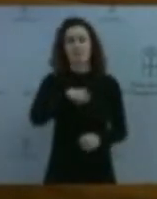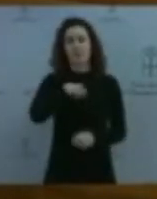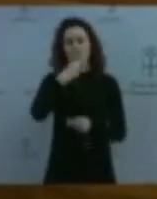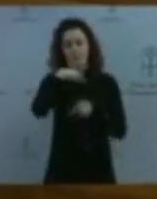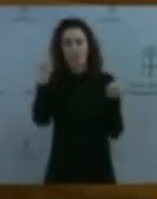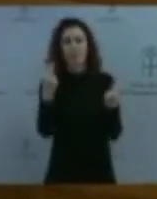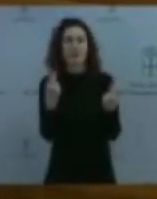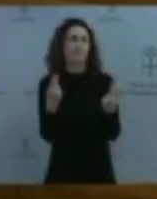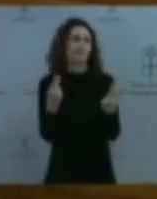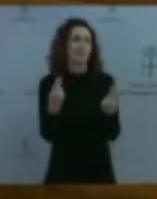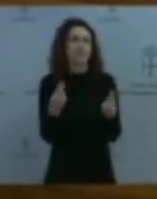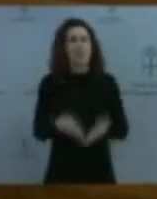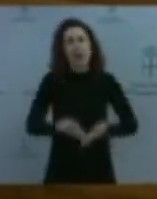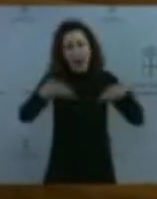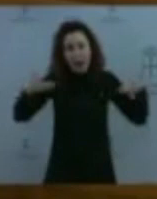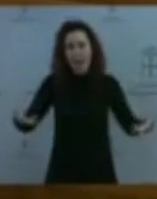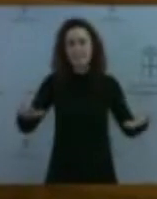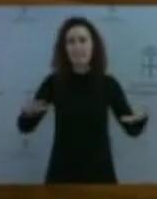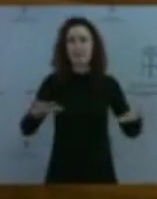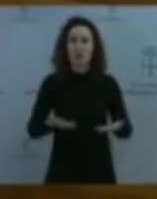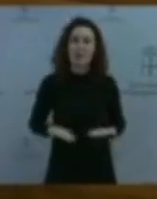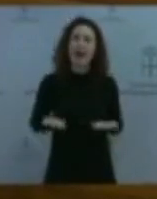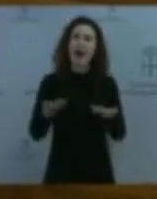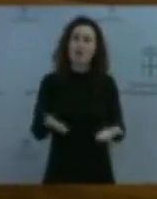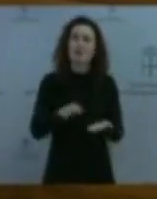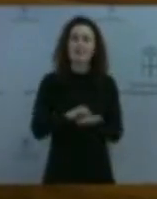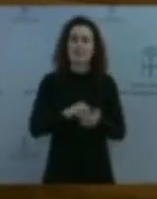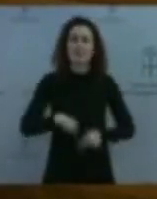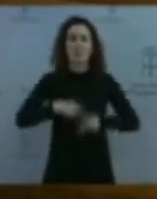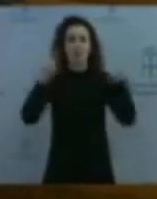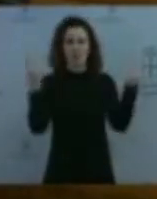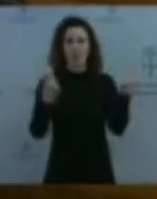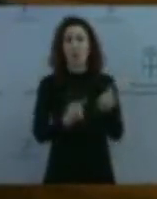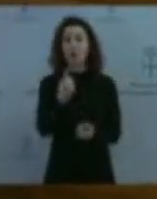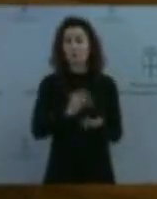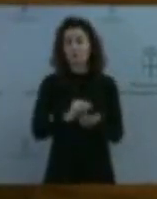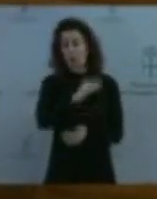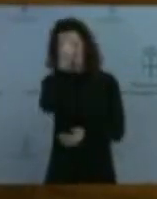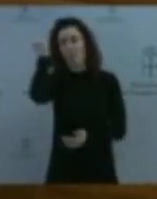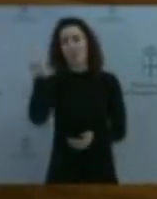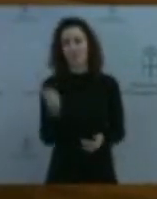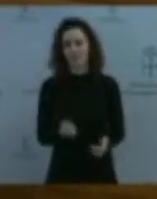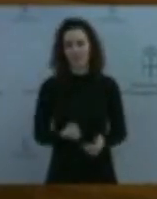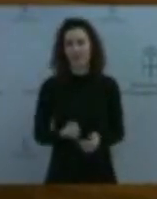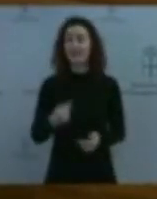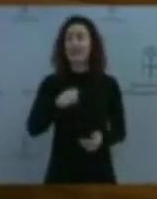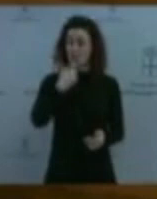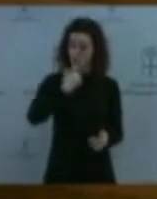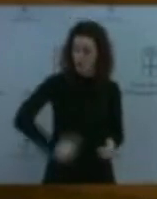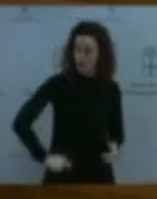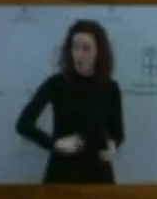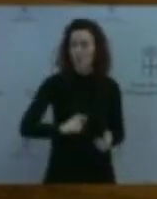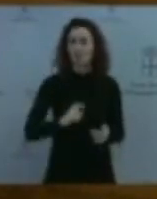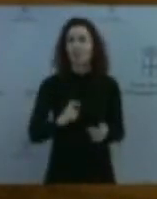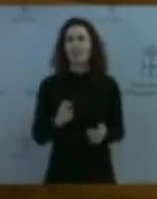público, de servicio público, que muchas veces se nos olvida. Y se lo habla y se lo dice, no uno que está aquí ejerciendo la presidencia del Principado,